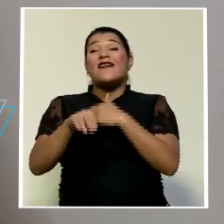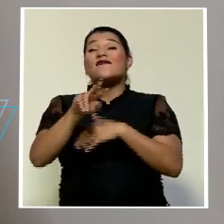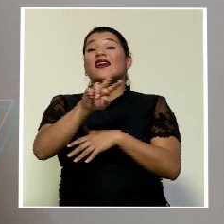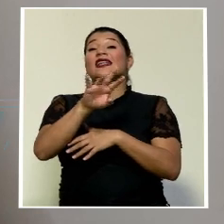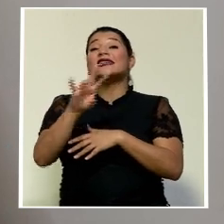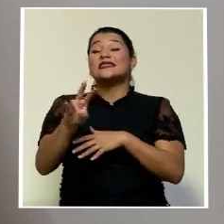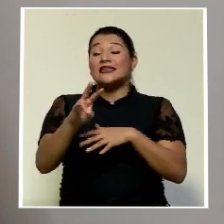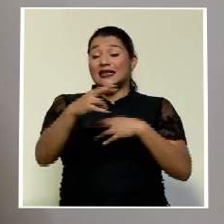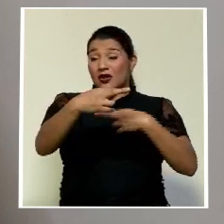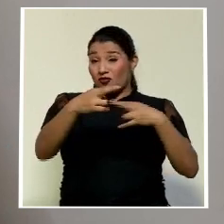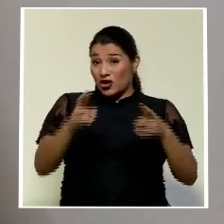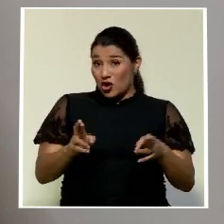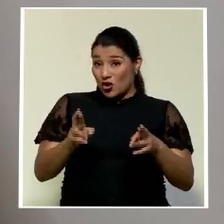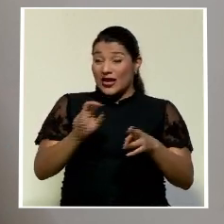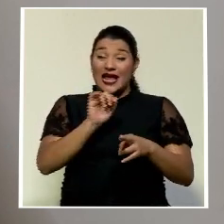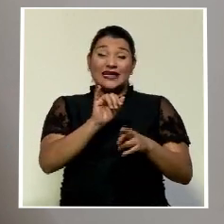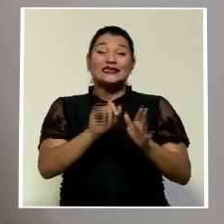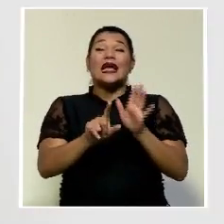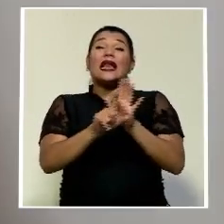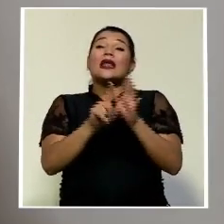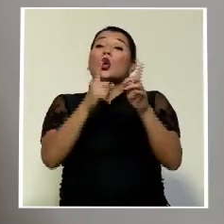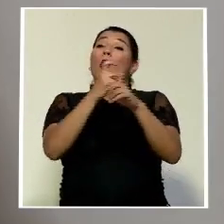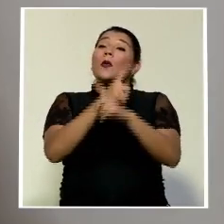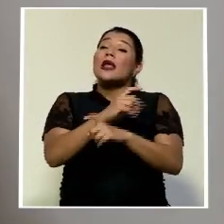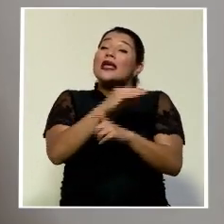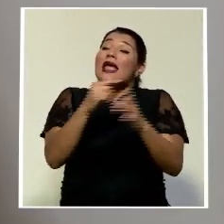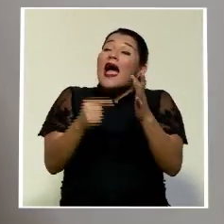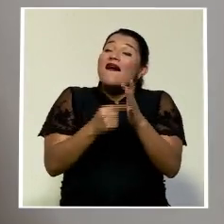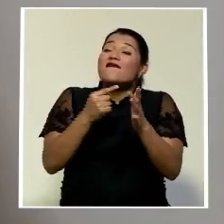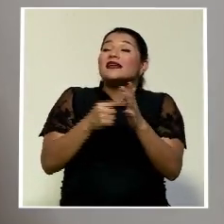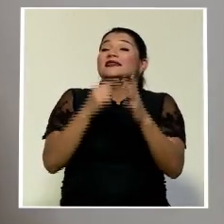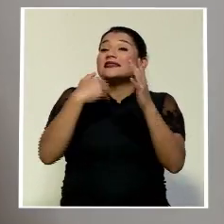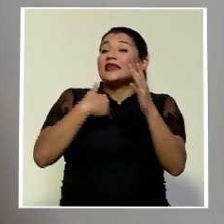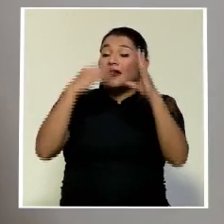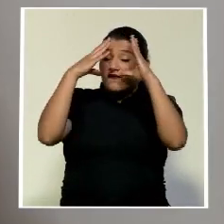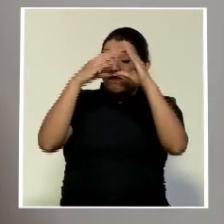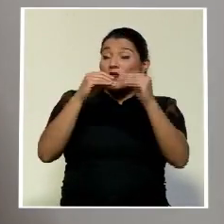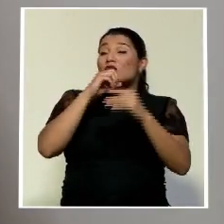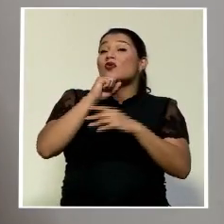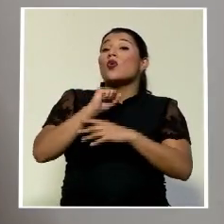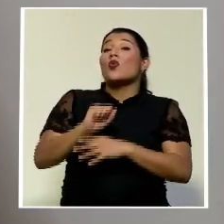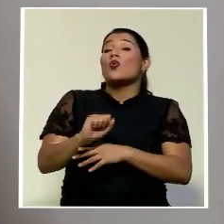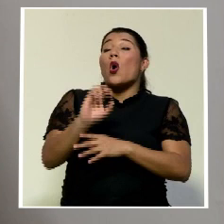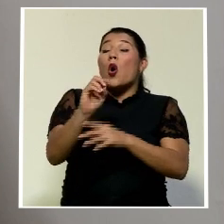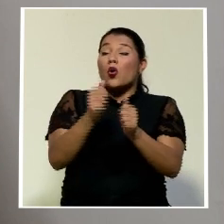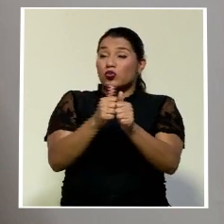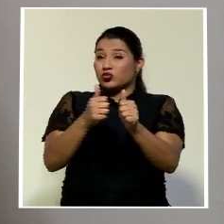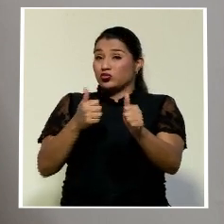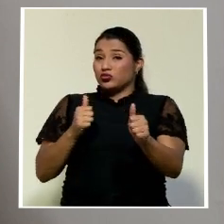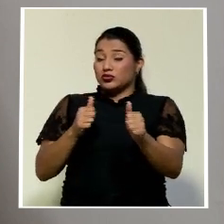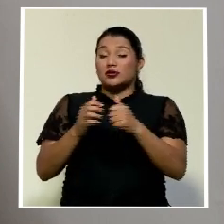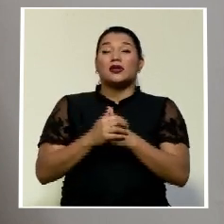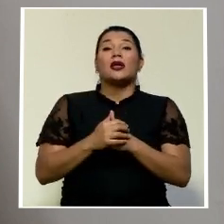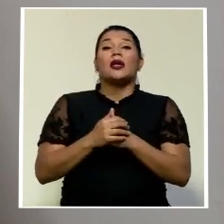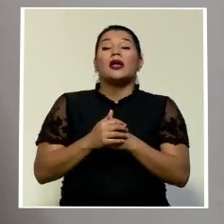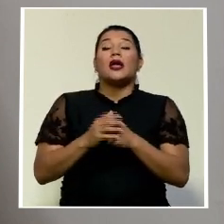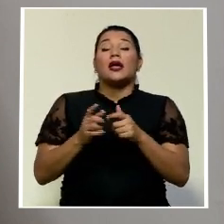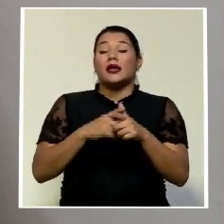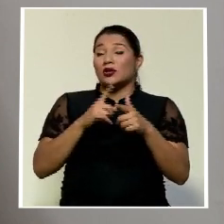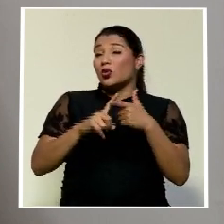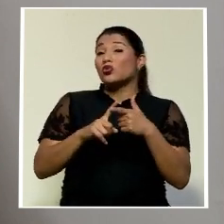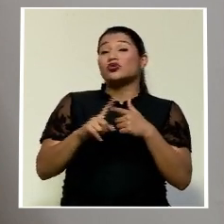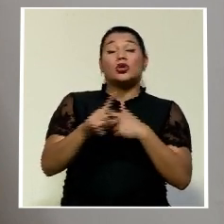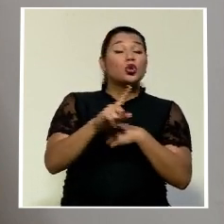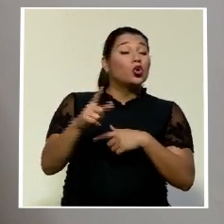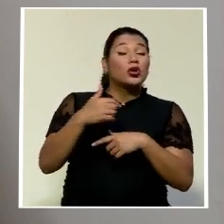es compleja y en algunos casos desactualizada. Para esa aprobación no son ejecutados o se aplican de forma parcial y no se dispone